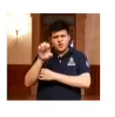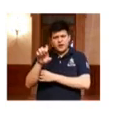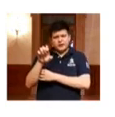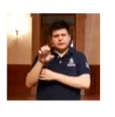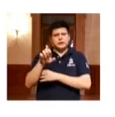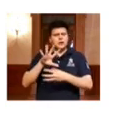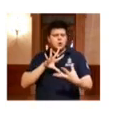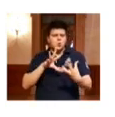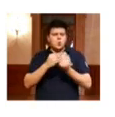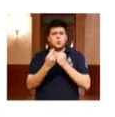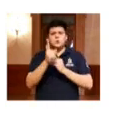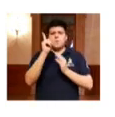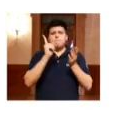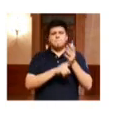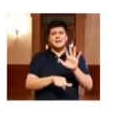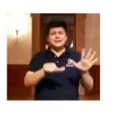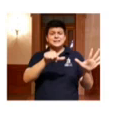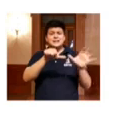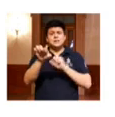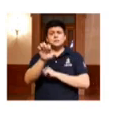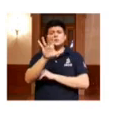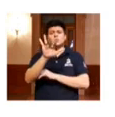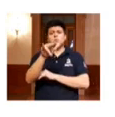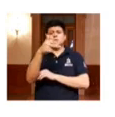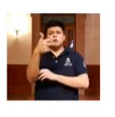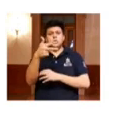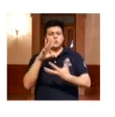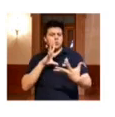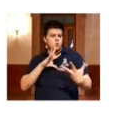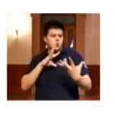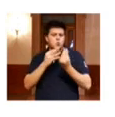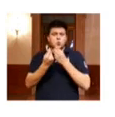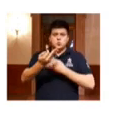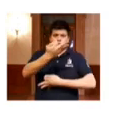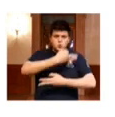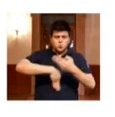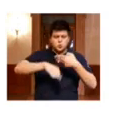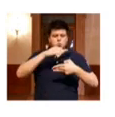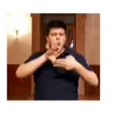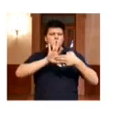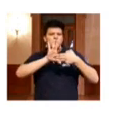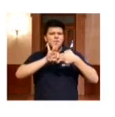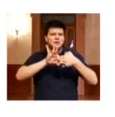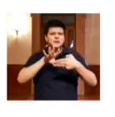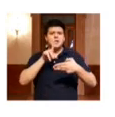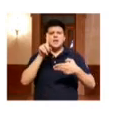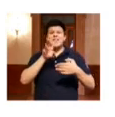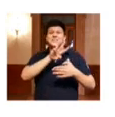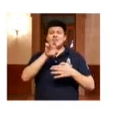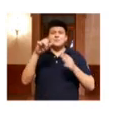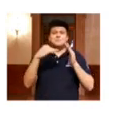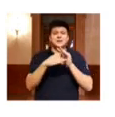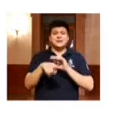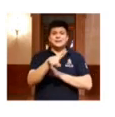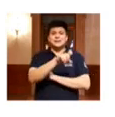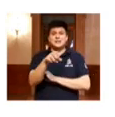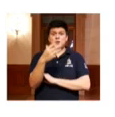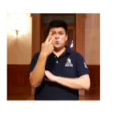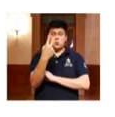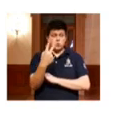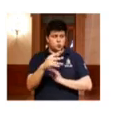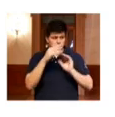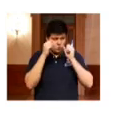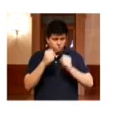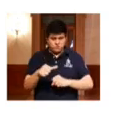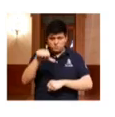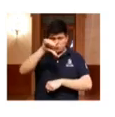un total de 1,658 casos para dar el gran total de 3,102 casos confirmados hasta hoy en el Estado de